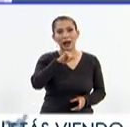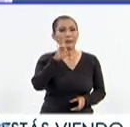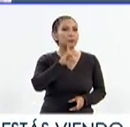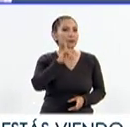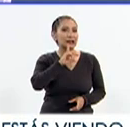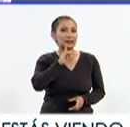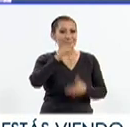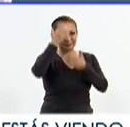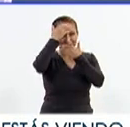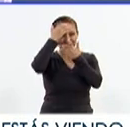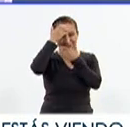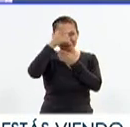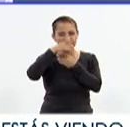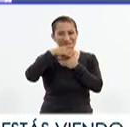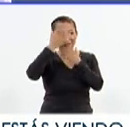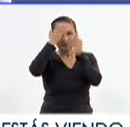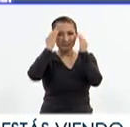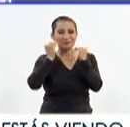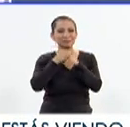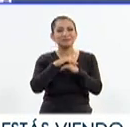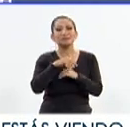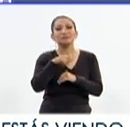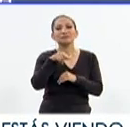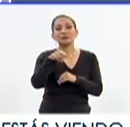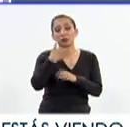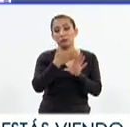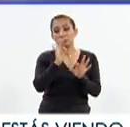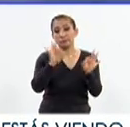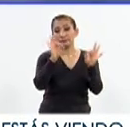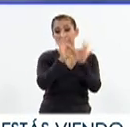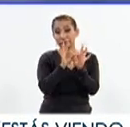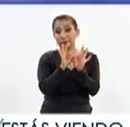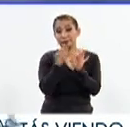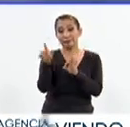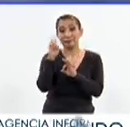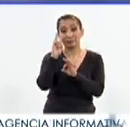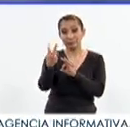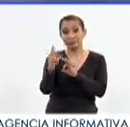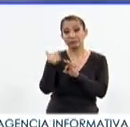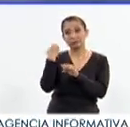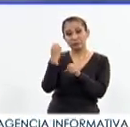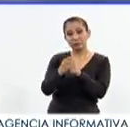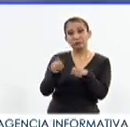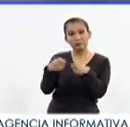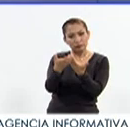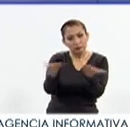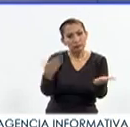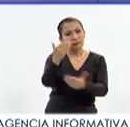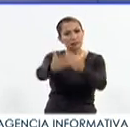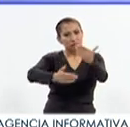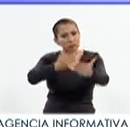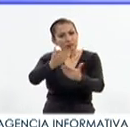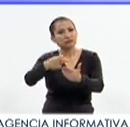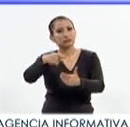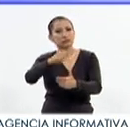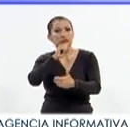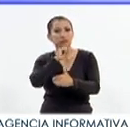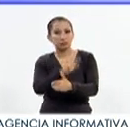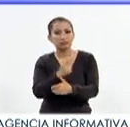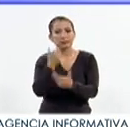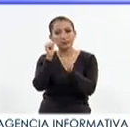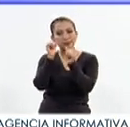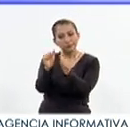pakistaní. Exactamente. Joven pakistaní. Ajá. Y bueno, sobre todo muy importante es que se les den estas oportunidades de desarrollo, pero también